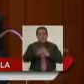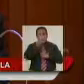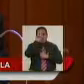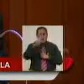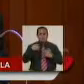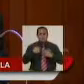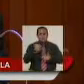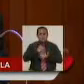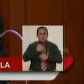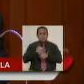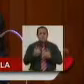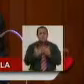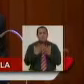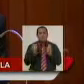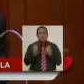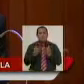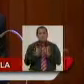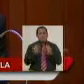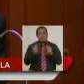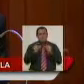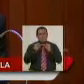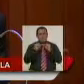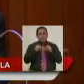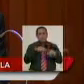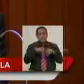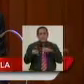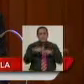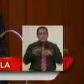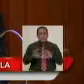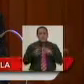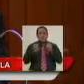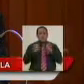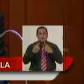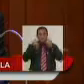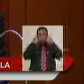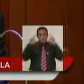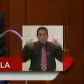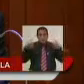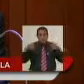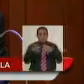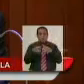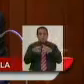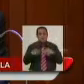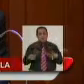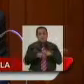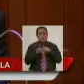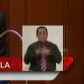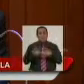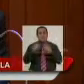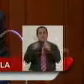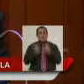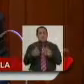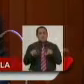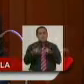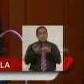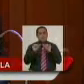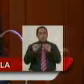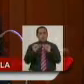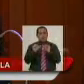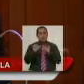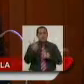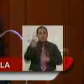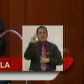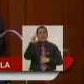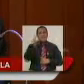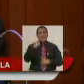nuestro gobierno y mucho por continuar haciendo para que nuestra estrategia en la economía siga siendo